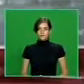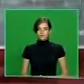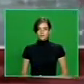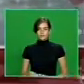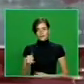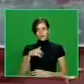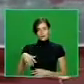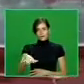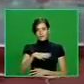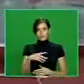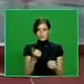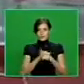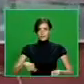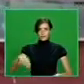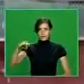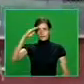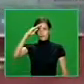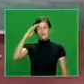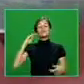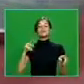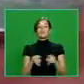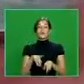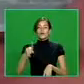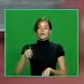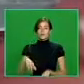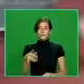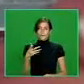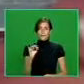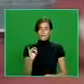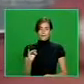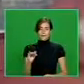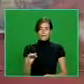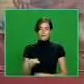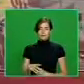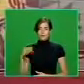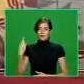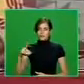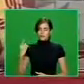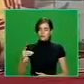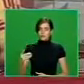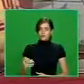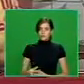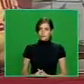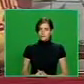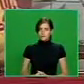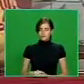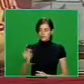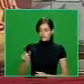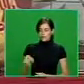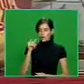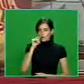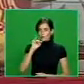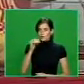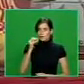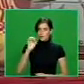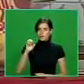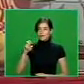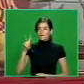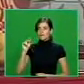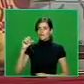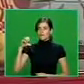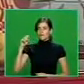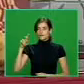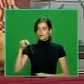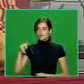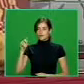campo militar Igualmente tenemos por aquí a la derecha al compañero José Vicente